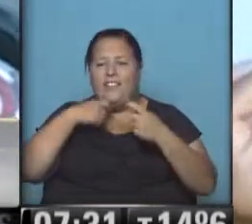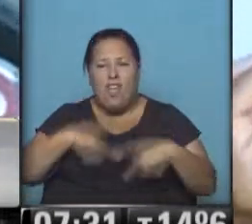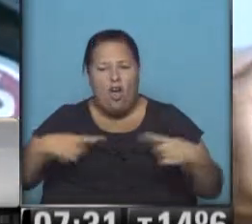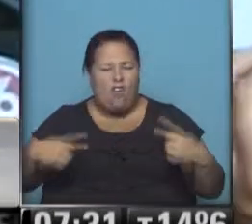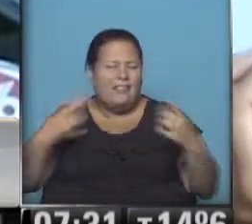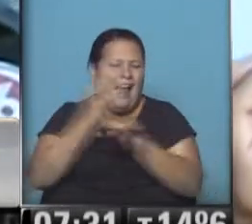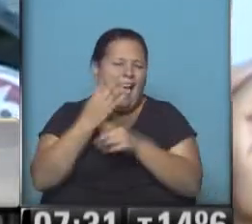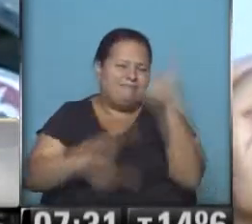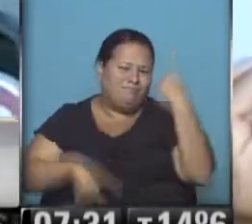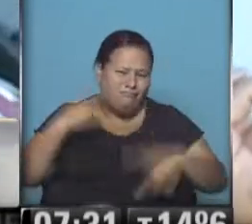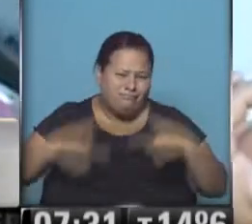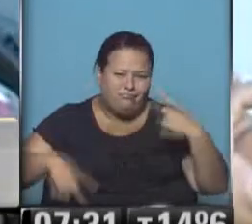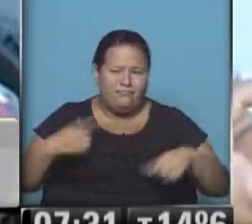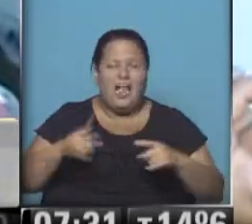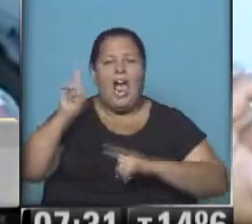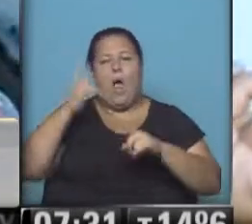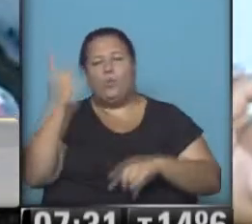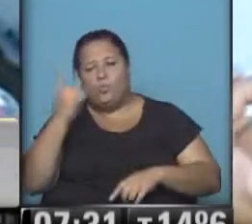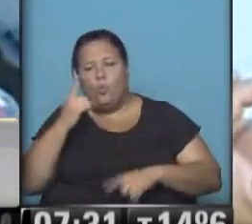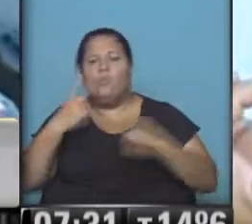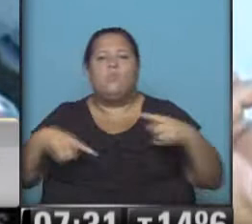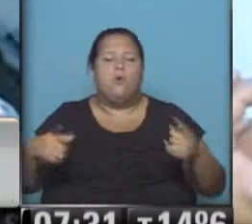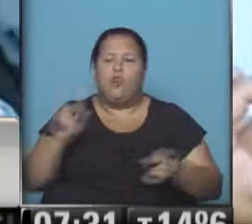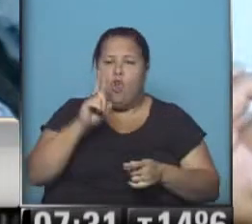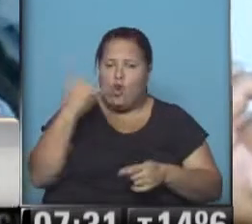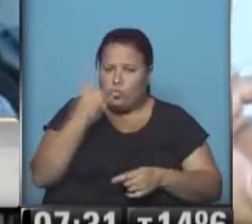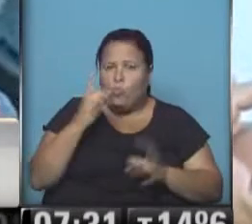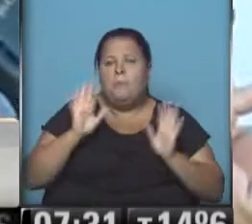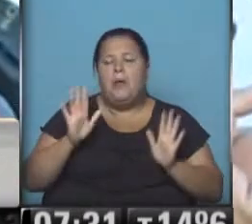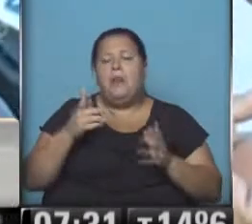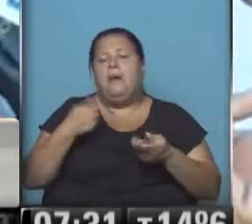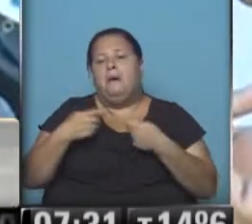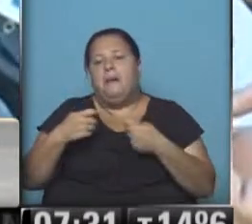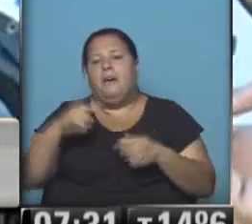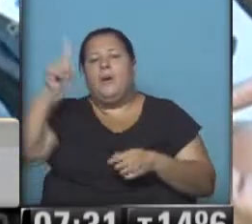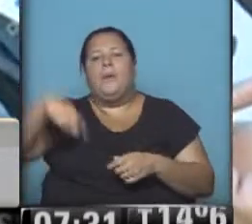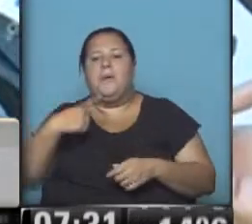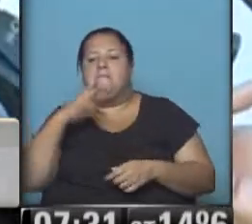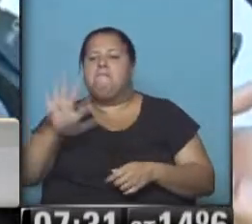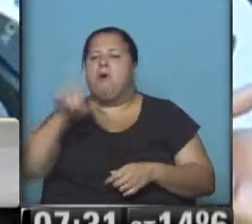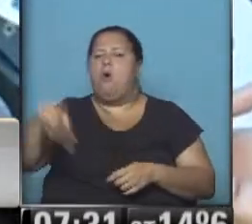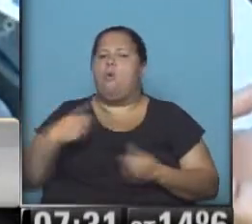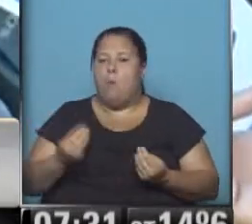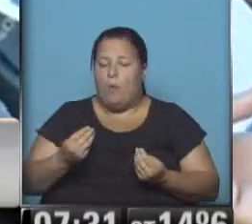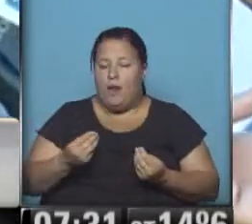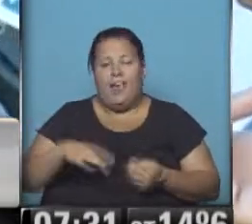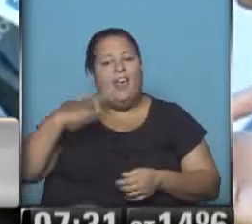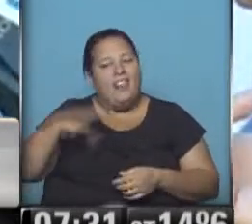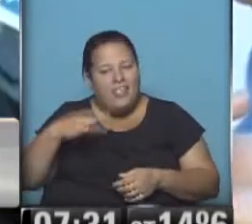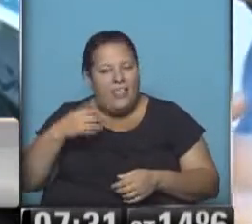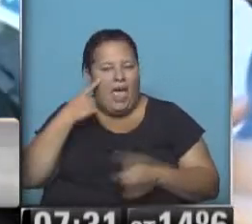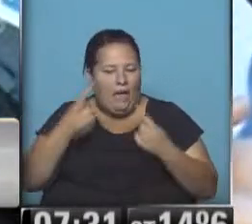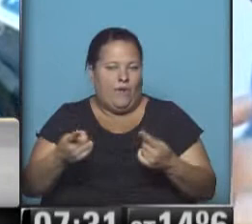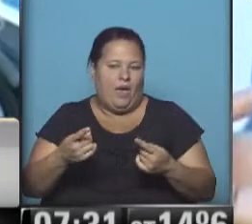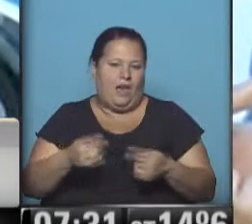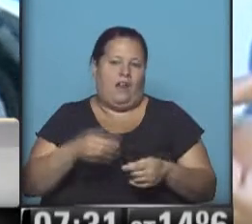de toda característica, muchos truchos y muchos que no son truchos y que aparecen de procedencia dudosa. van a tener que ver alguna